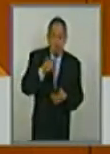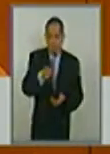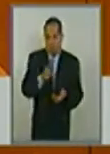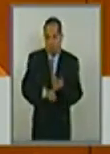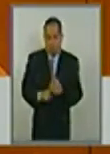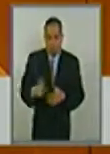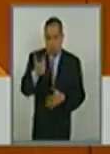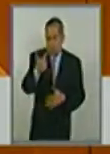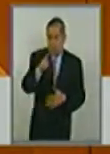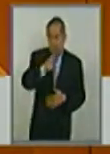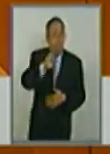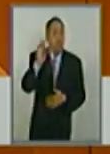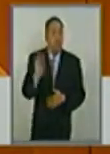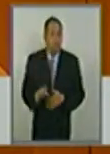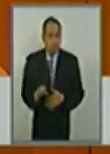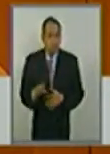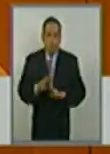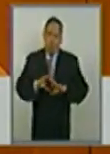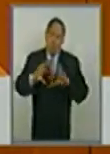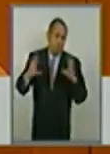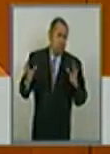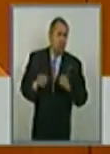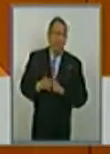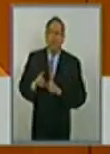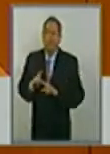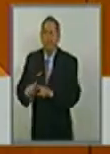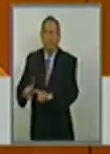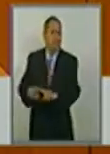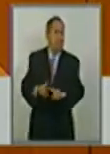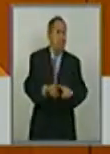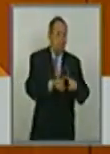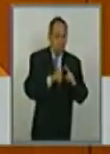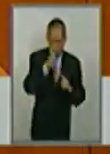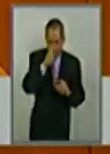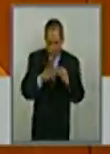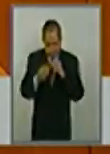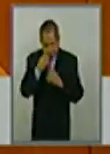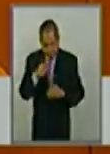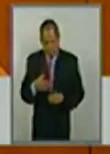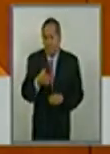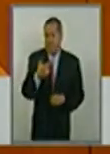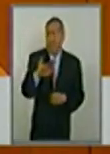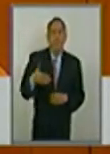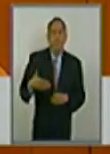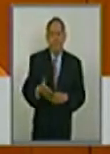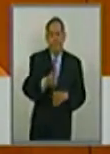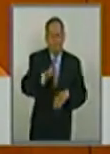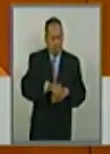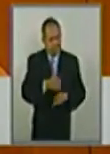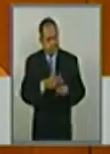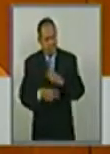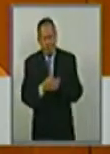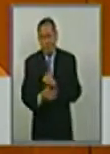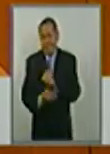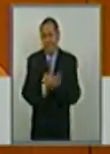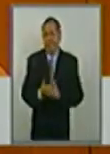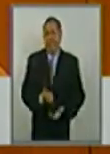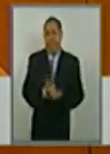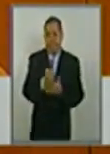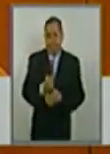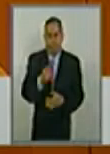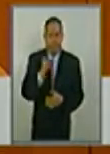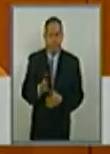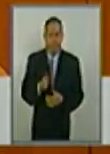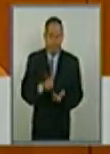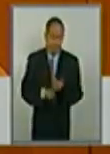un 7% entre todas las actividades agroalimentarias de nuestro país. Con orgullo, podemos decir que en